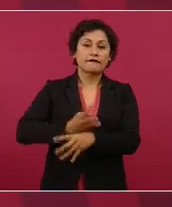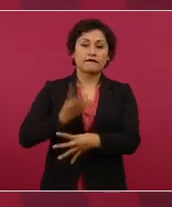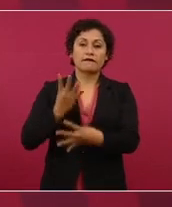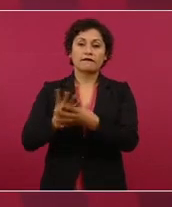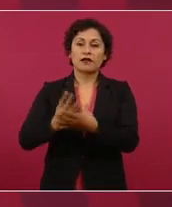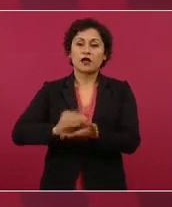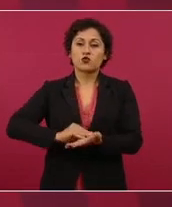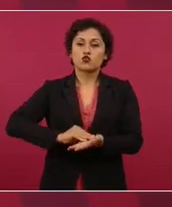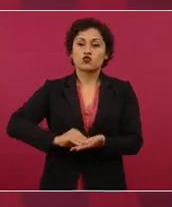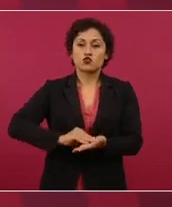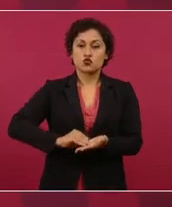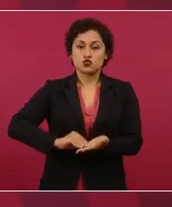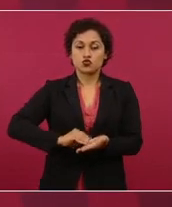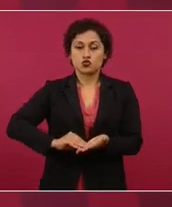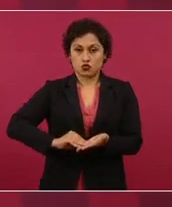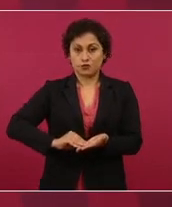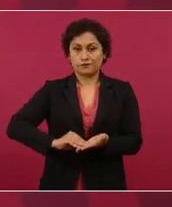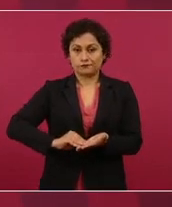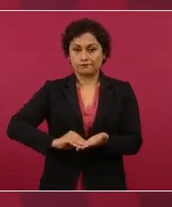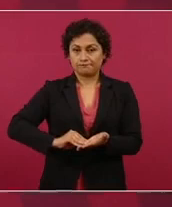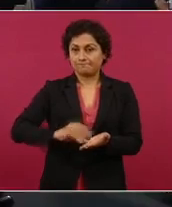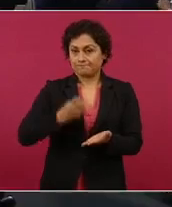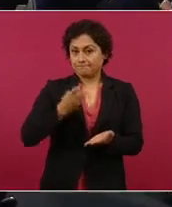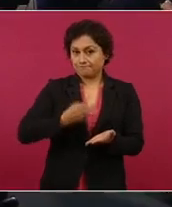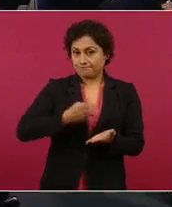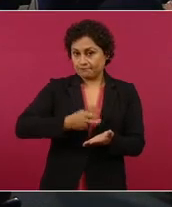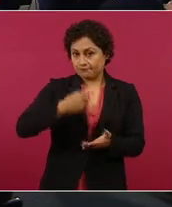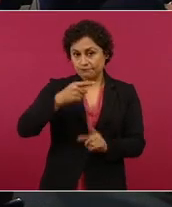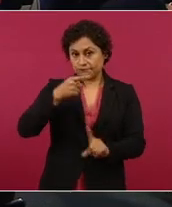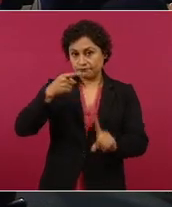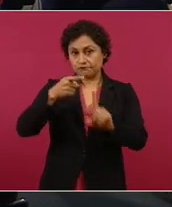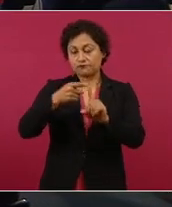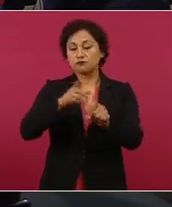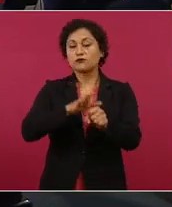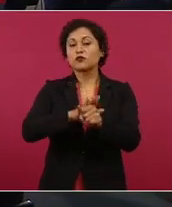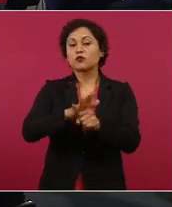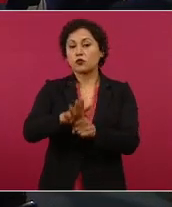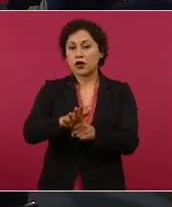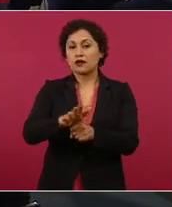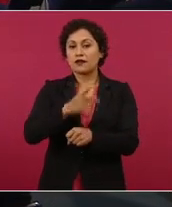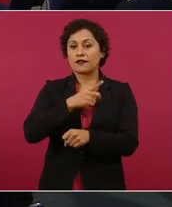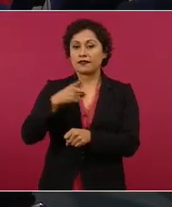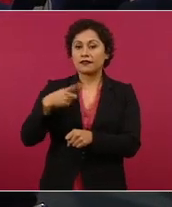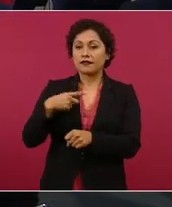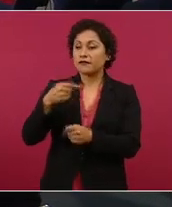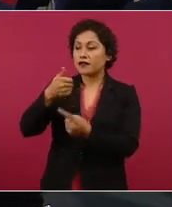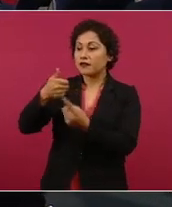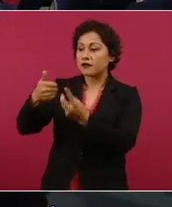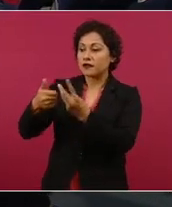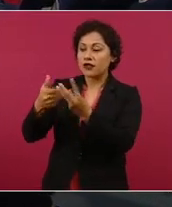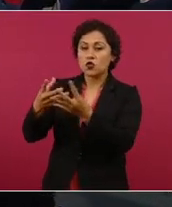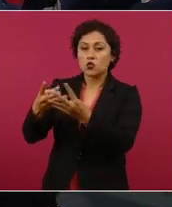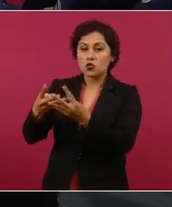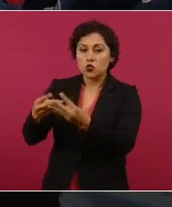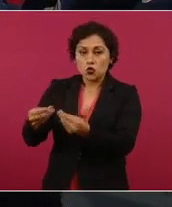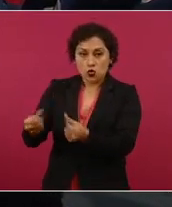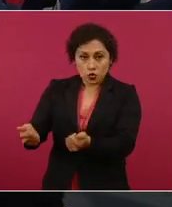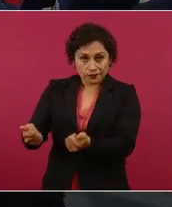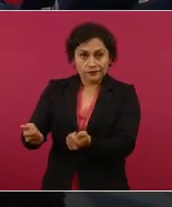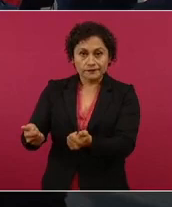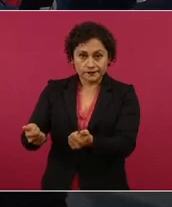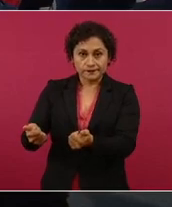con el propósito de que se pueda resolver sin